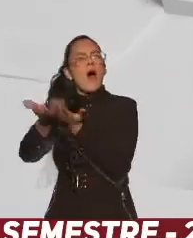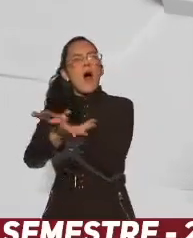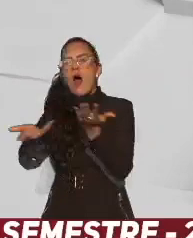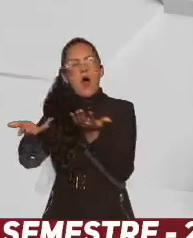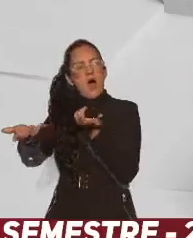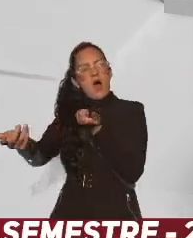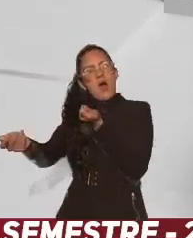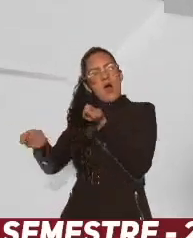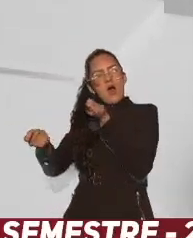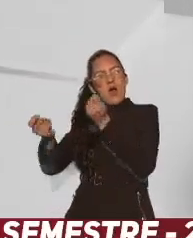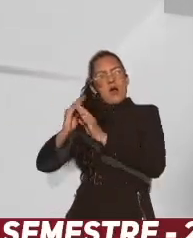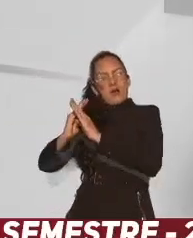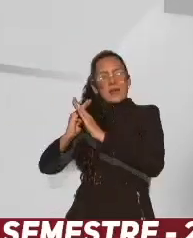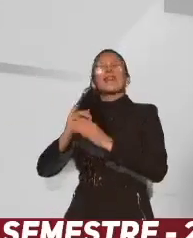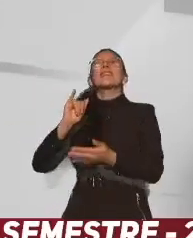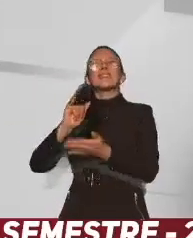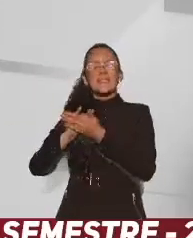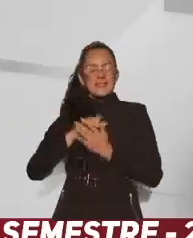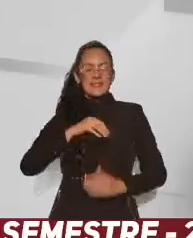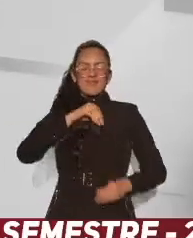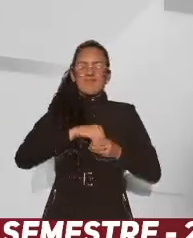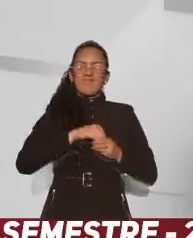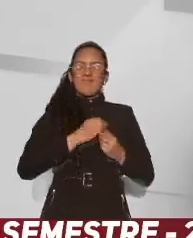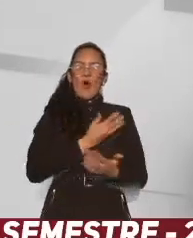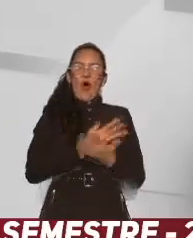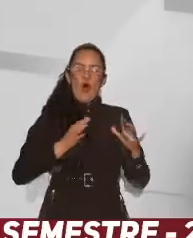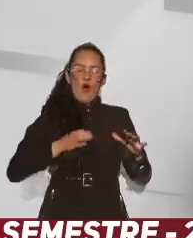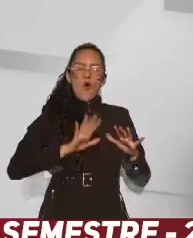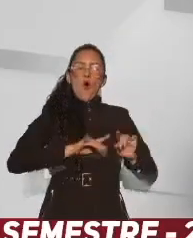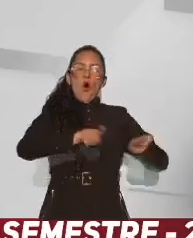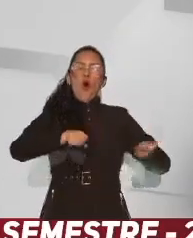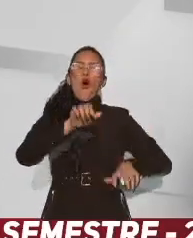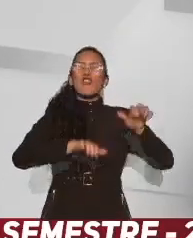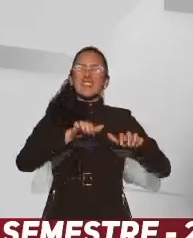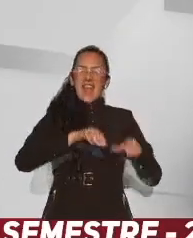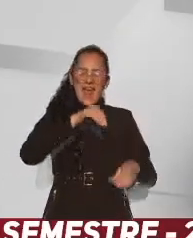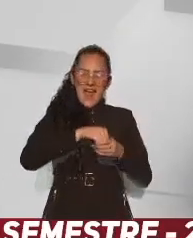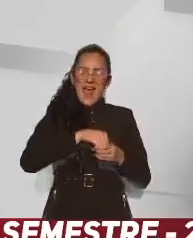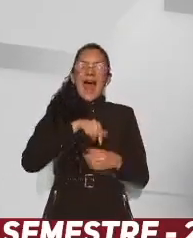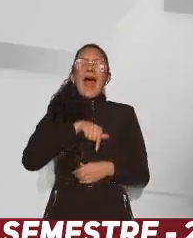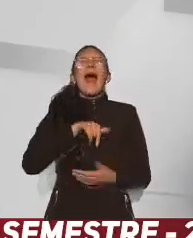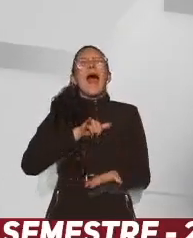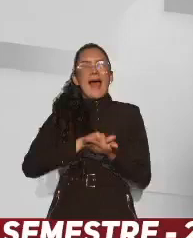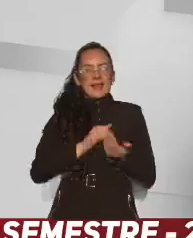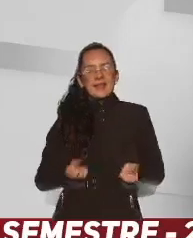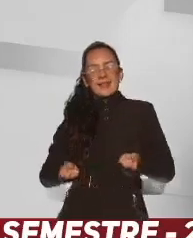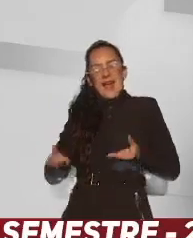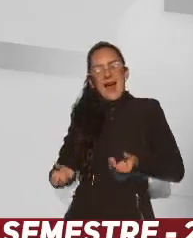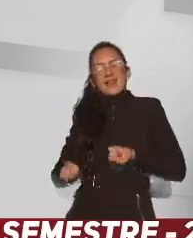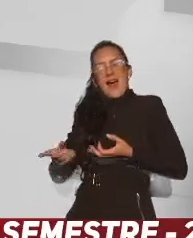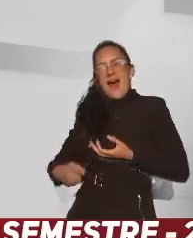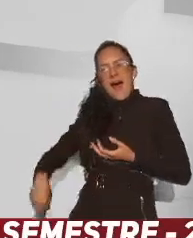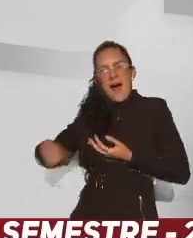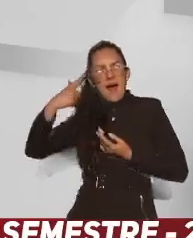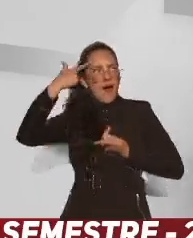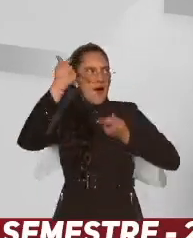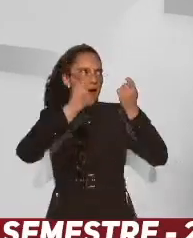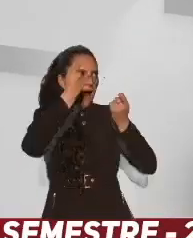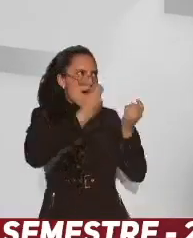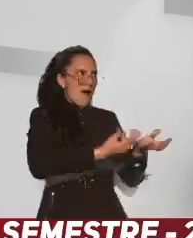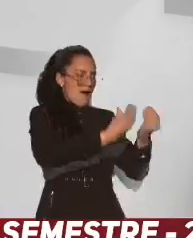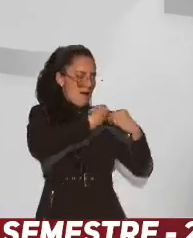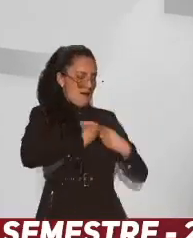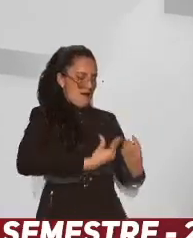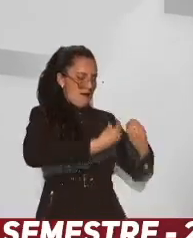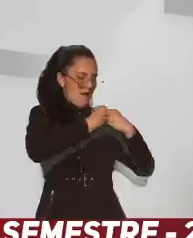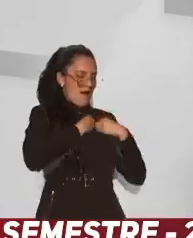nuestros funcionarios de las oficinas de control interno les han dado las herramientas técnicas para que puedan abordar cualquier tipo de situación o